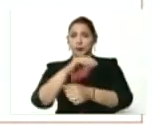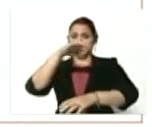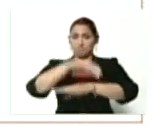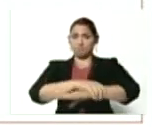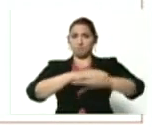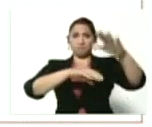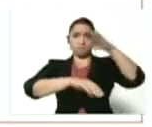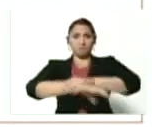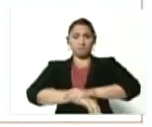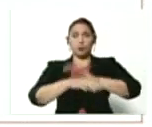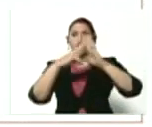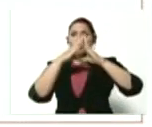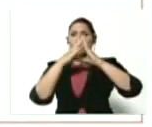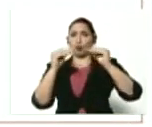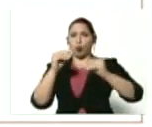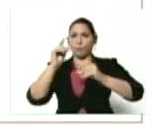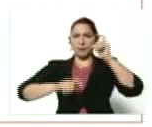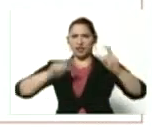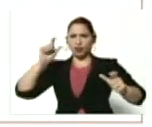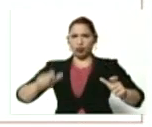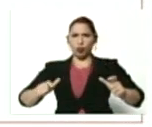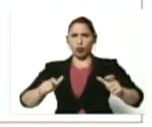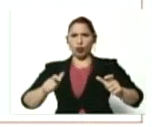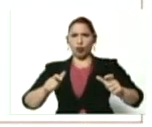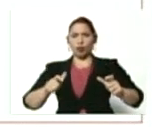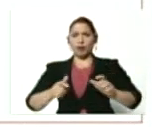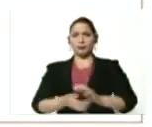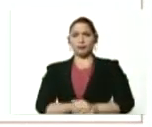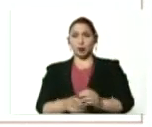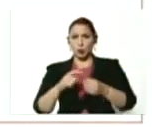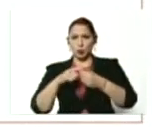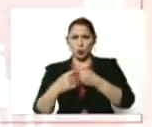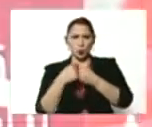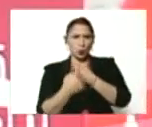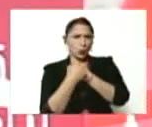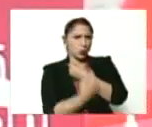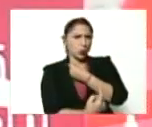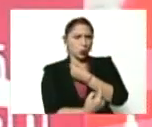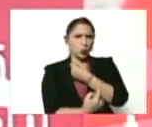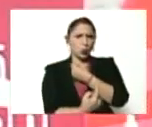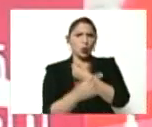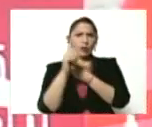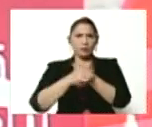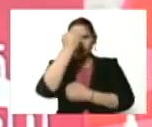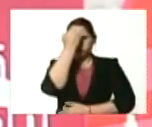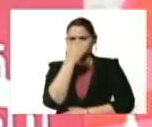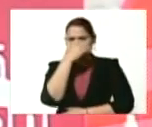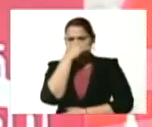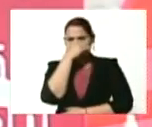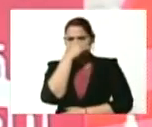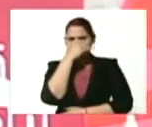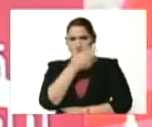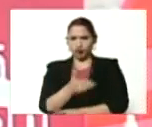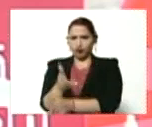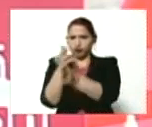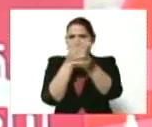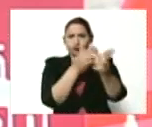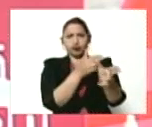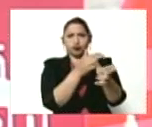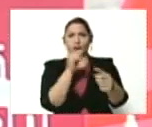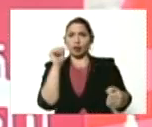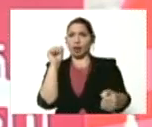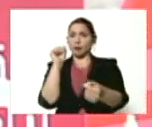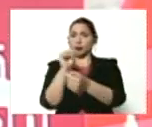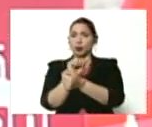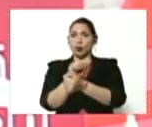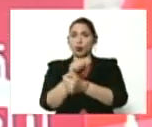todas las personas que estaban allí, desertores, paramilitares, mercenarios, la captura en